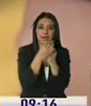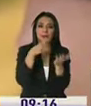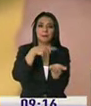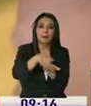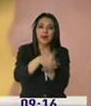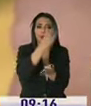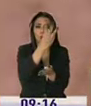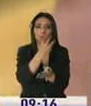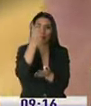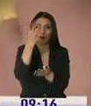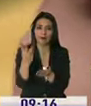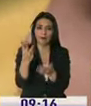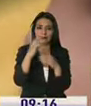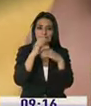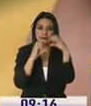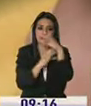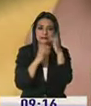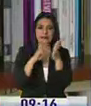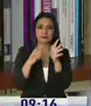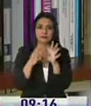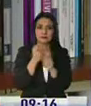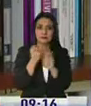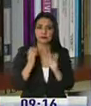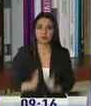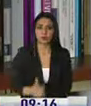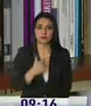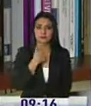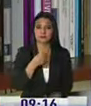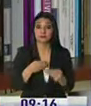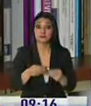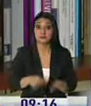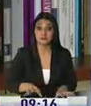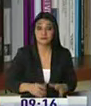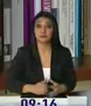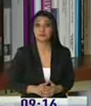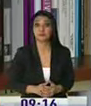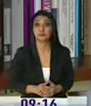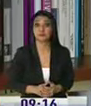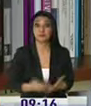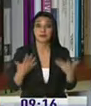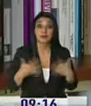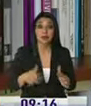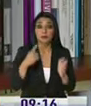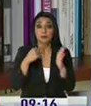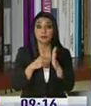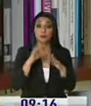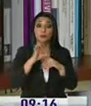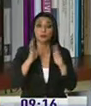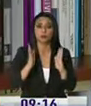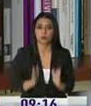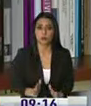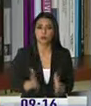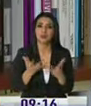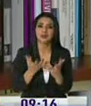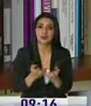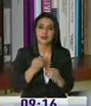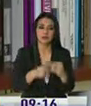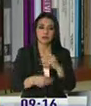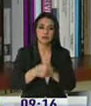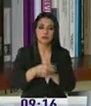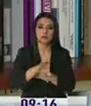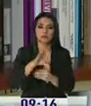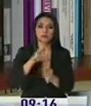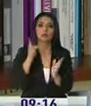que a su criterio perjudica a los trabajadores. Lo grave de eso está que cuando el ecuatoriano quiera canjear